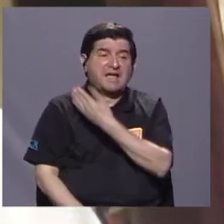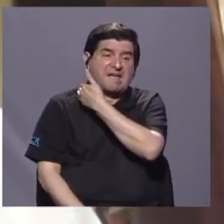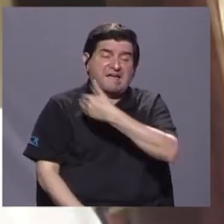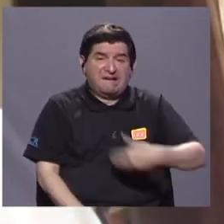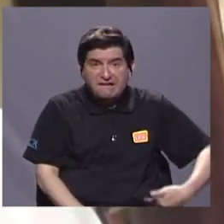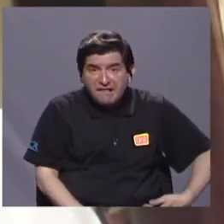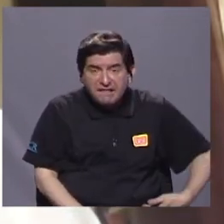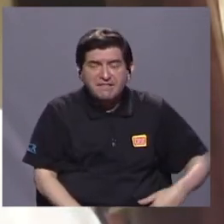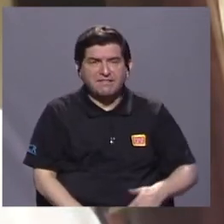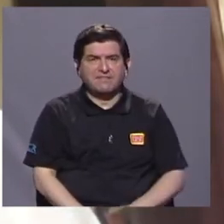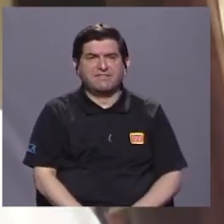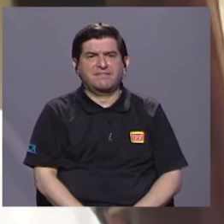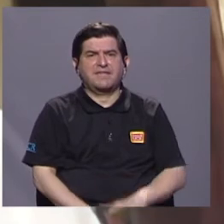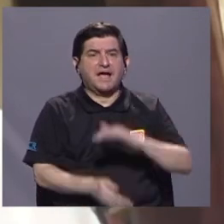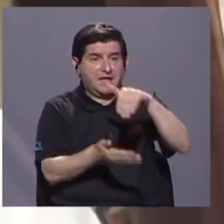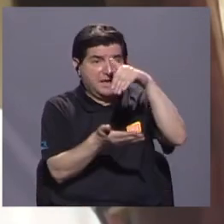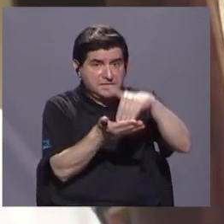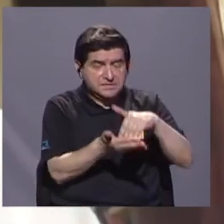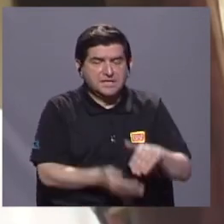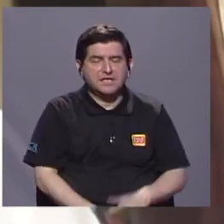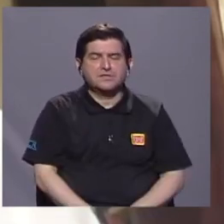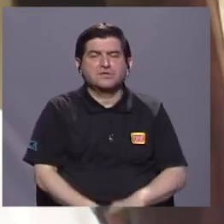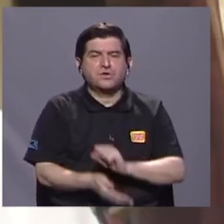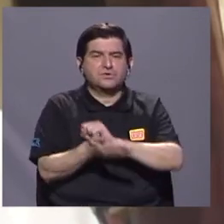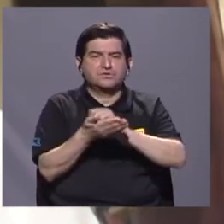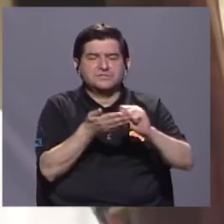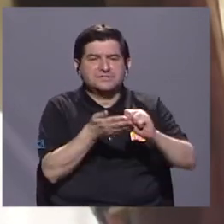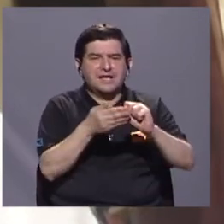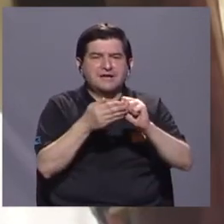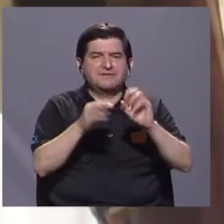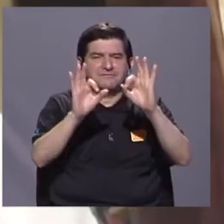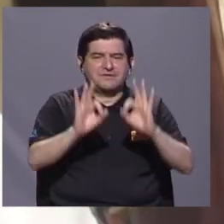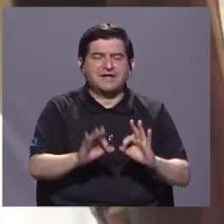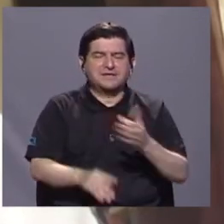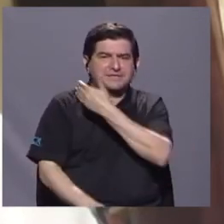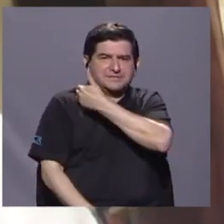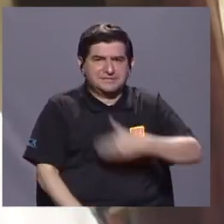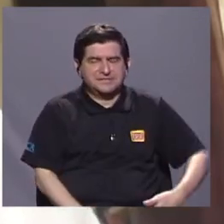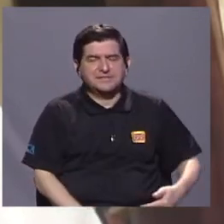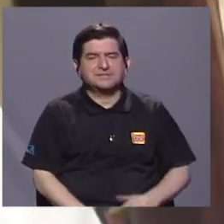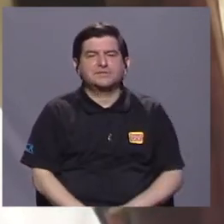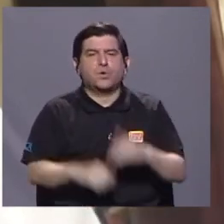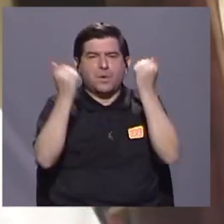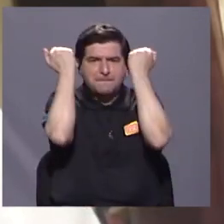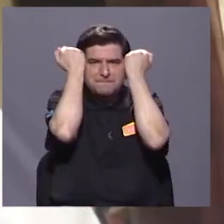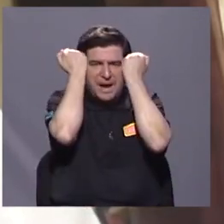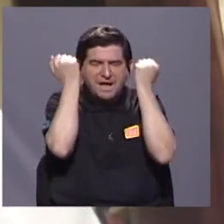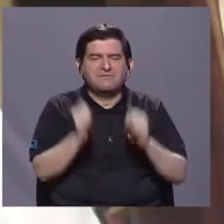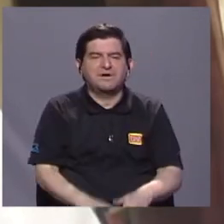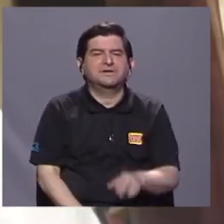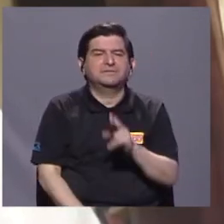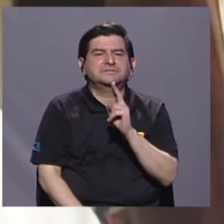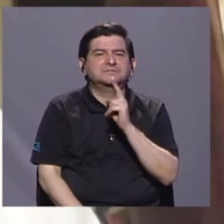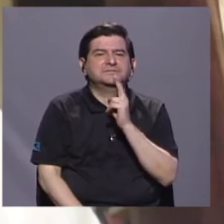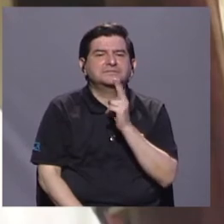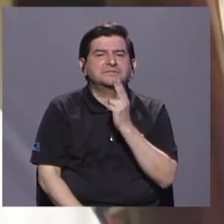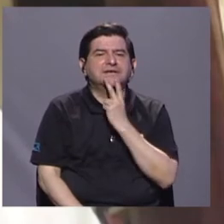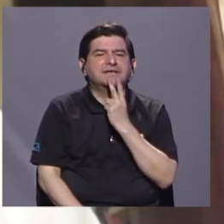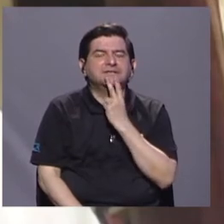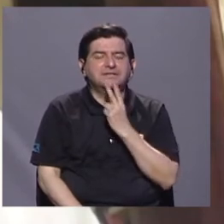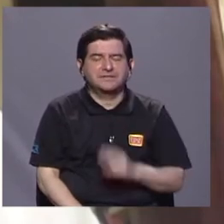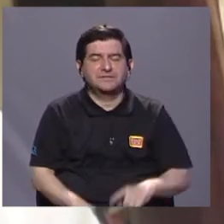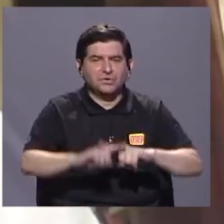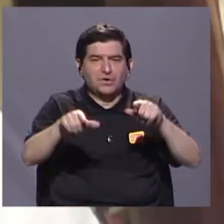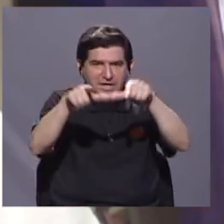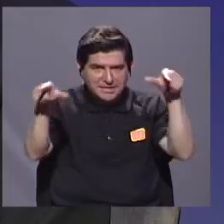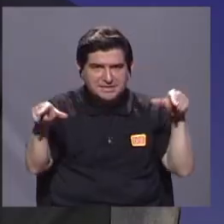Heredia, llámese Heredia Centro, llámese San Francisco Heredia, llámese Pavas, llámese Atillo, en fin, hay toda una concentración específica en ciertas